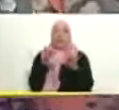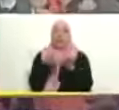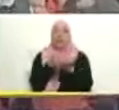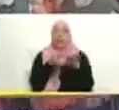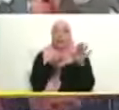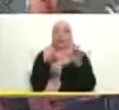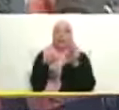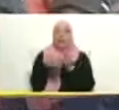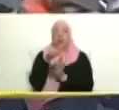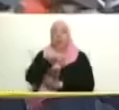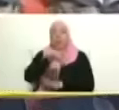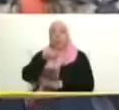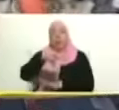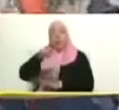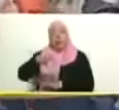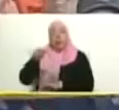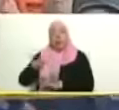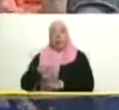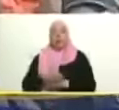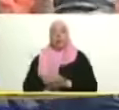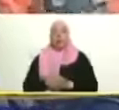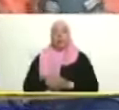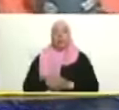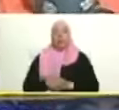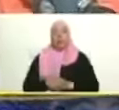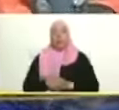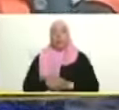73.063 funcionarios.